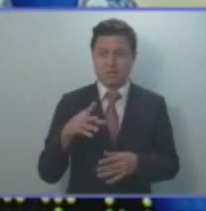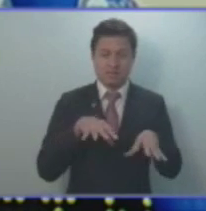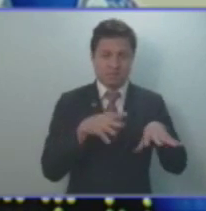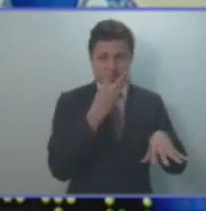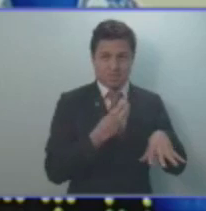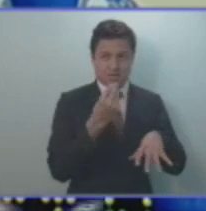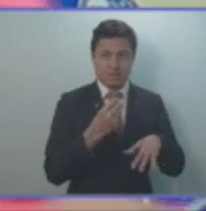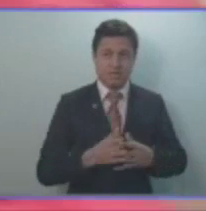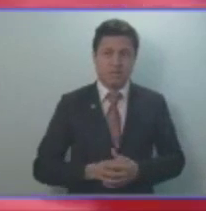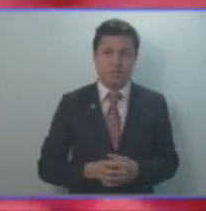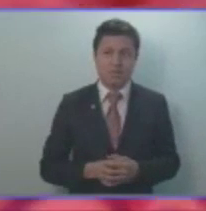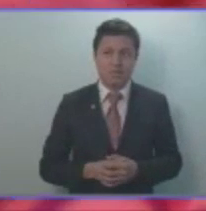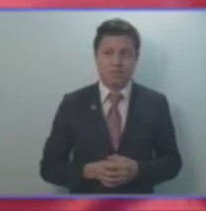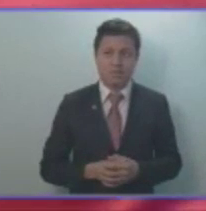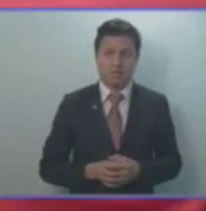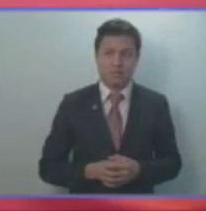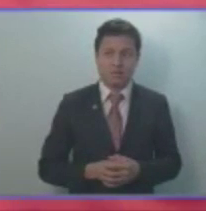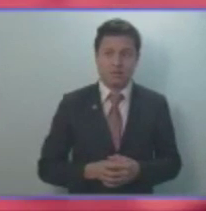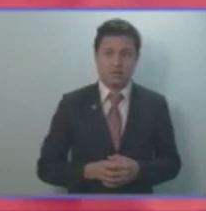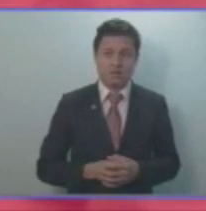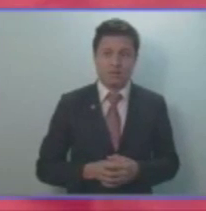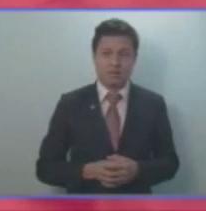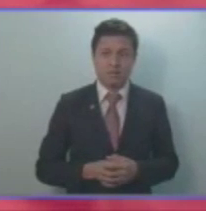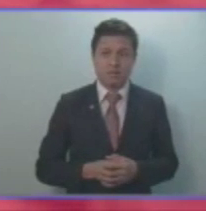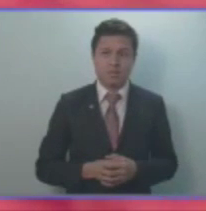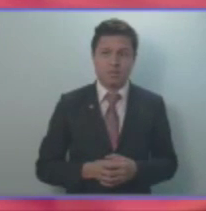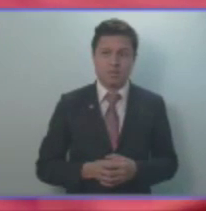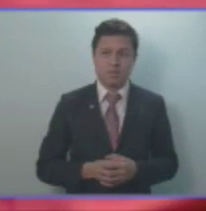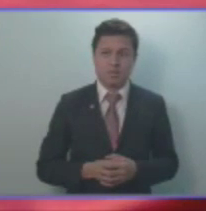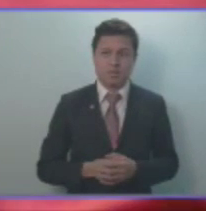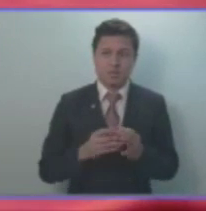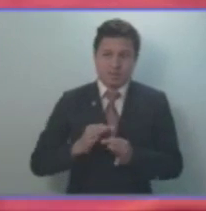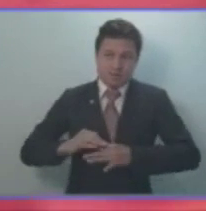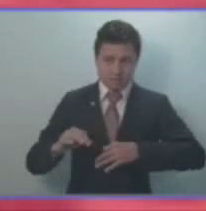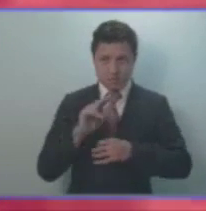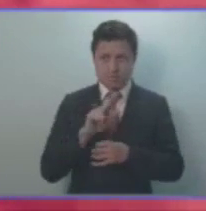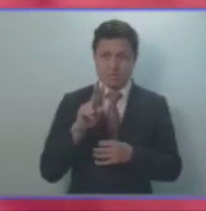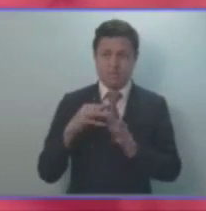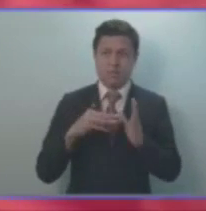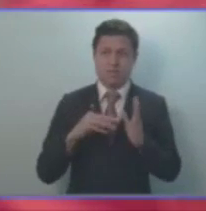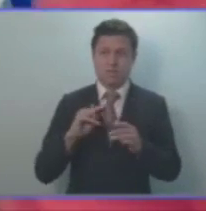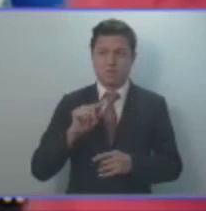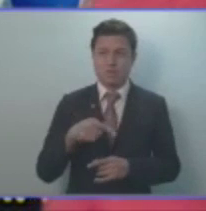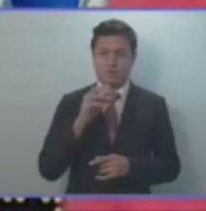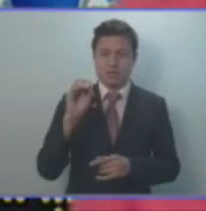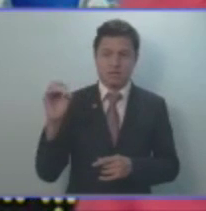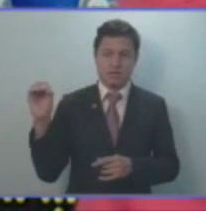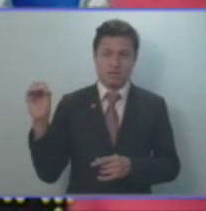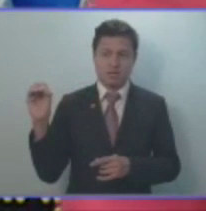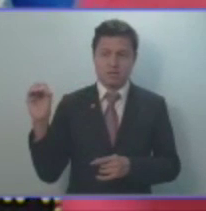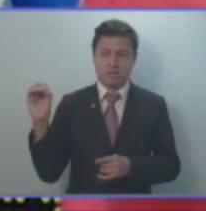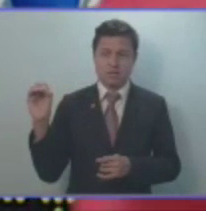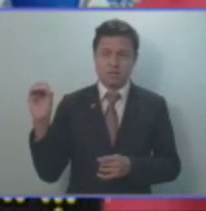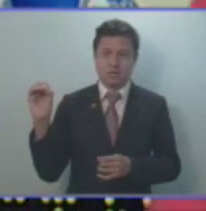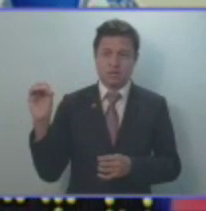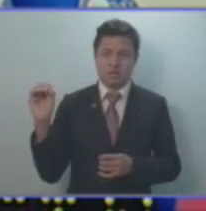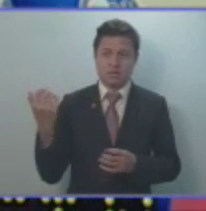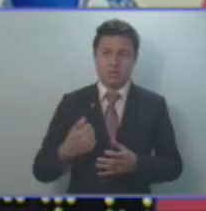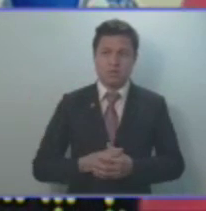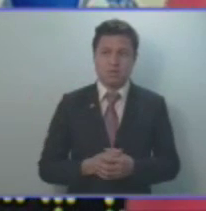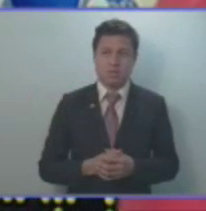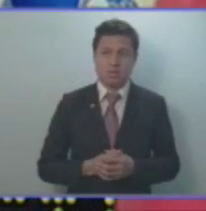origen precolombino que actualmente cuenta con una población de 32.000 habitantes. En ella se